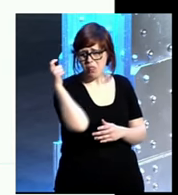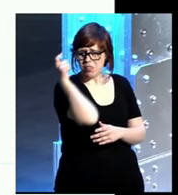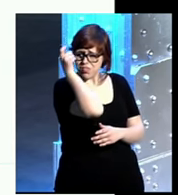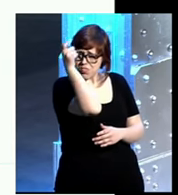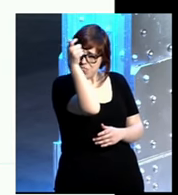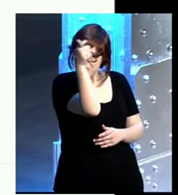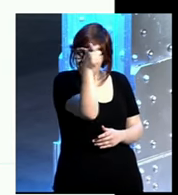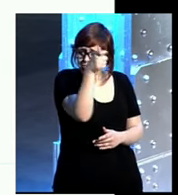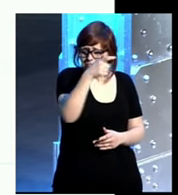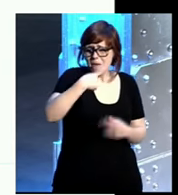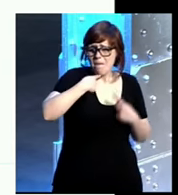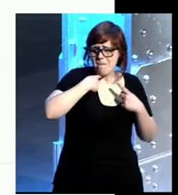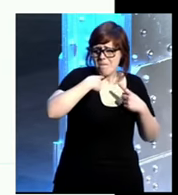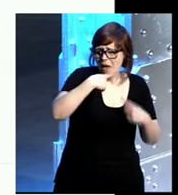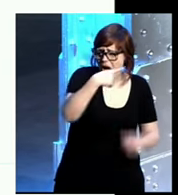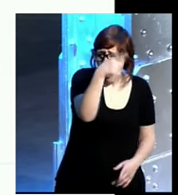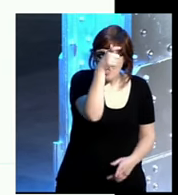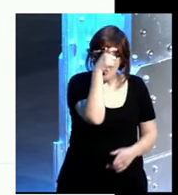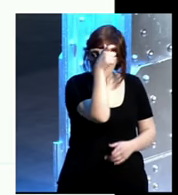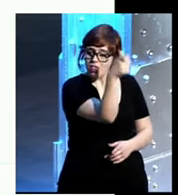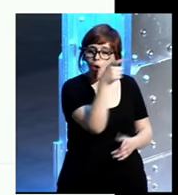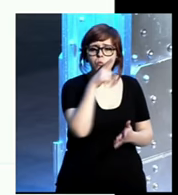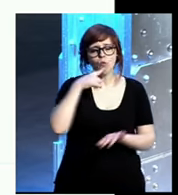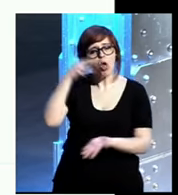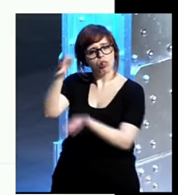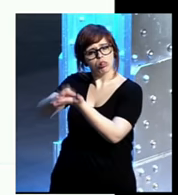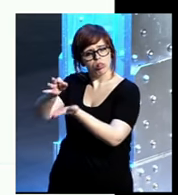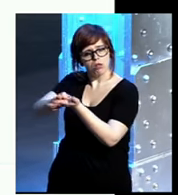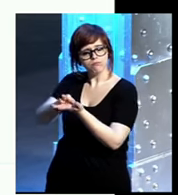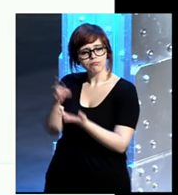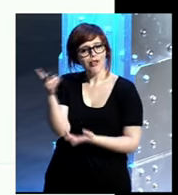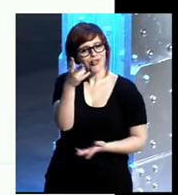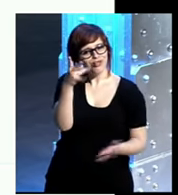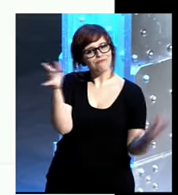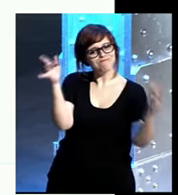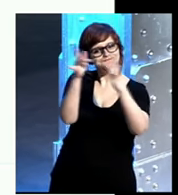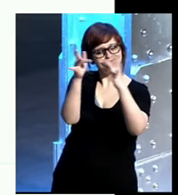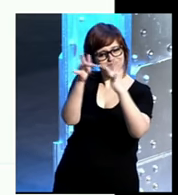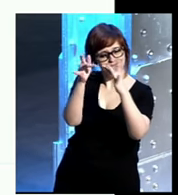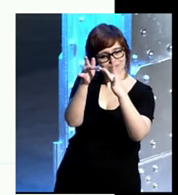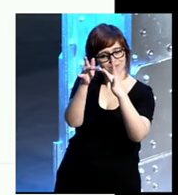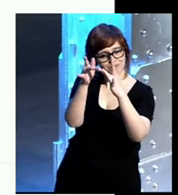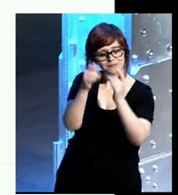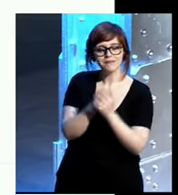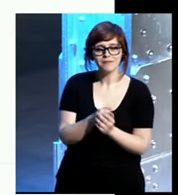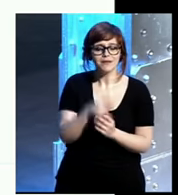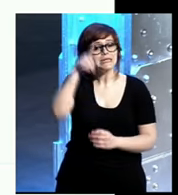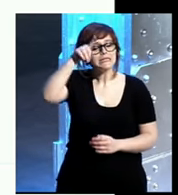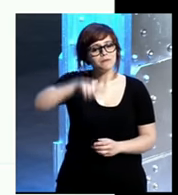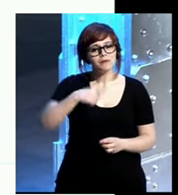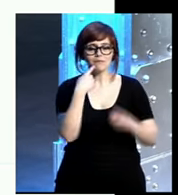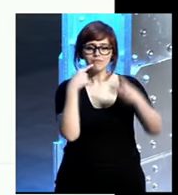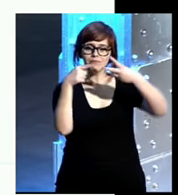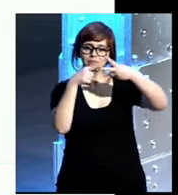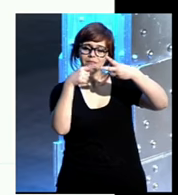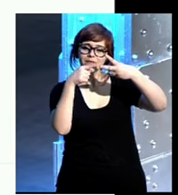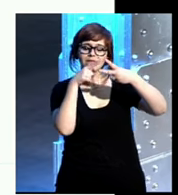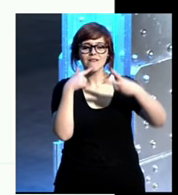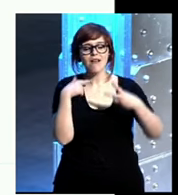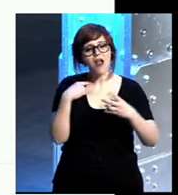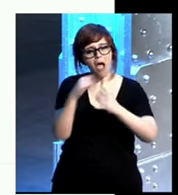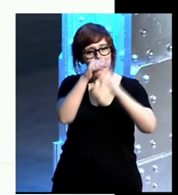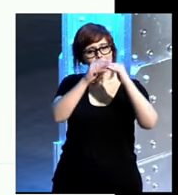móvil te cambia la vida para todo, ¿eh? Y luego vamos a ver ejemplos. ¿Qué más también? La brecha económica. La diferencia entre los que tienen poder adquisitivo y